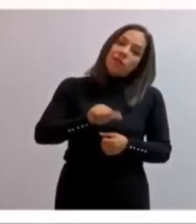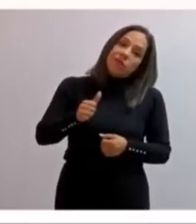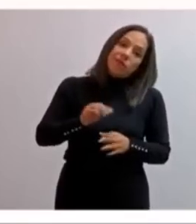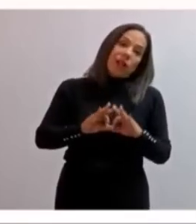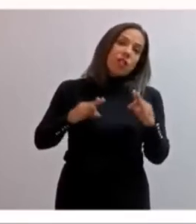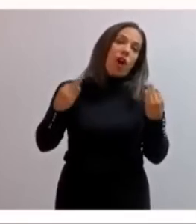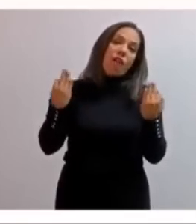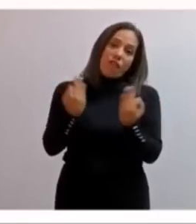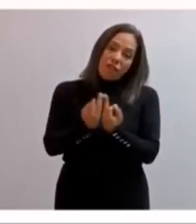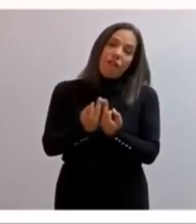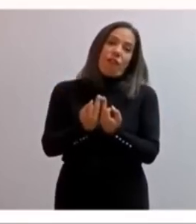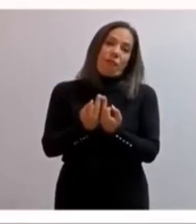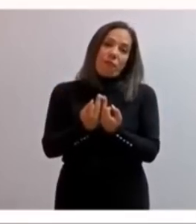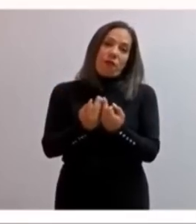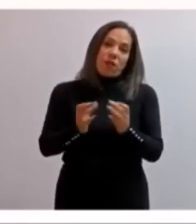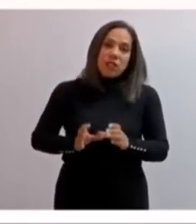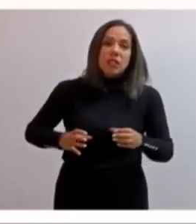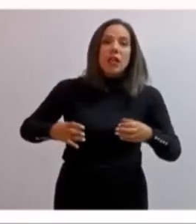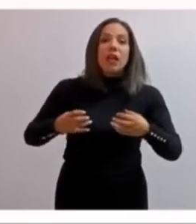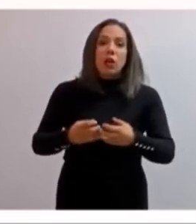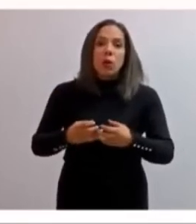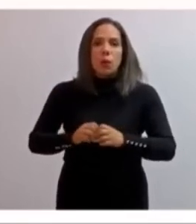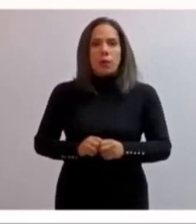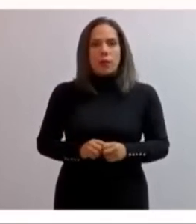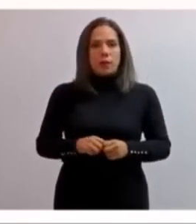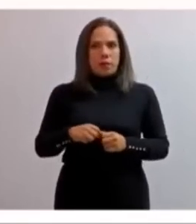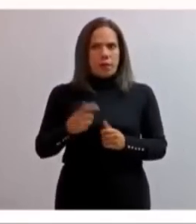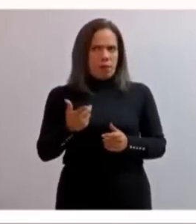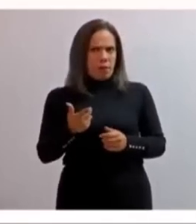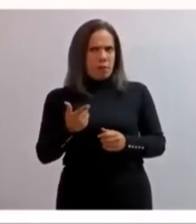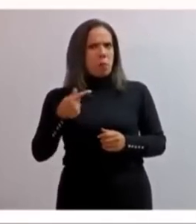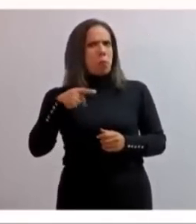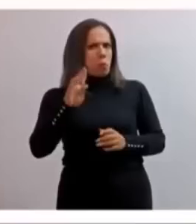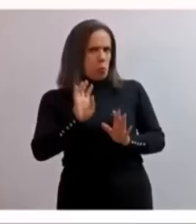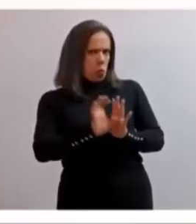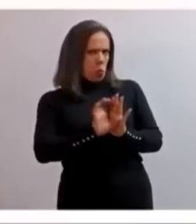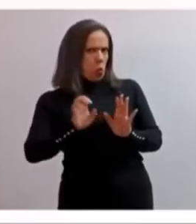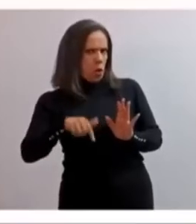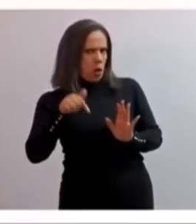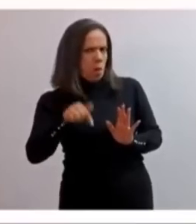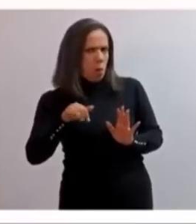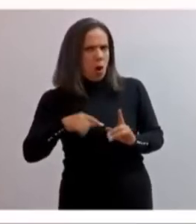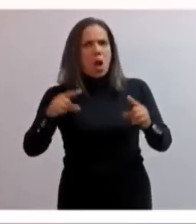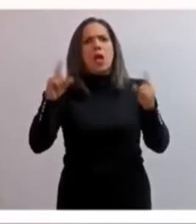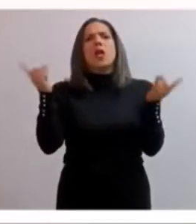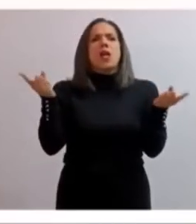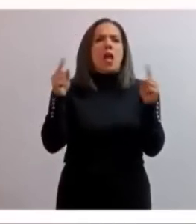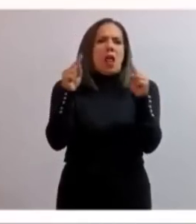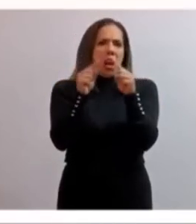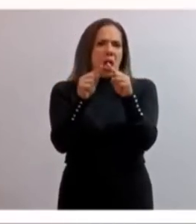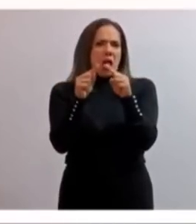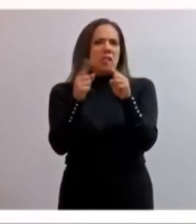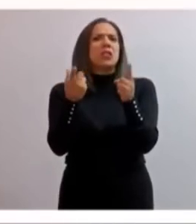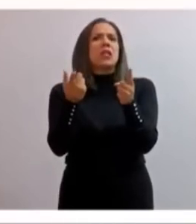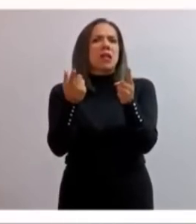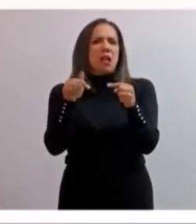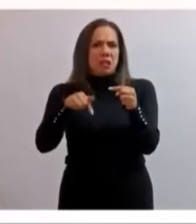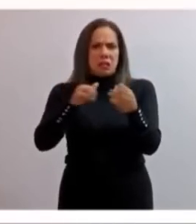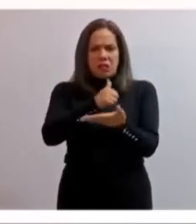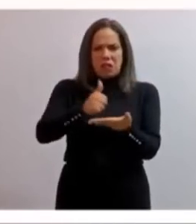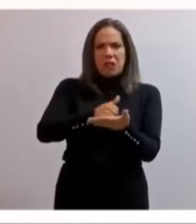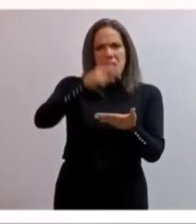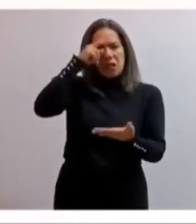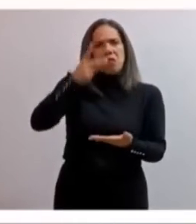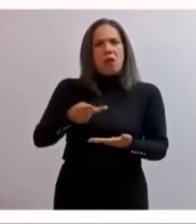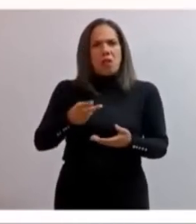decía, ¿por qué no revisas en las iglesias que hay en la Ciudad de México cuál es la fiesta del patrón? Y hay